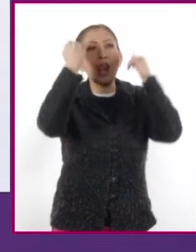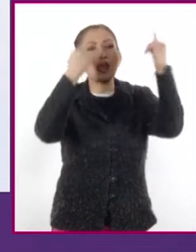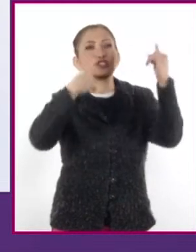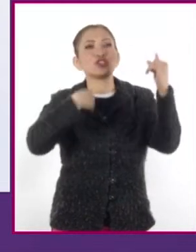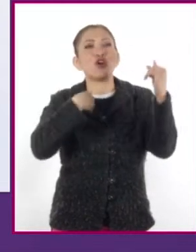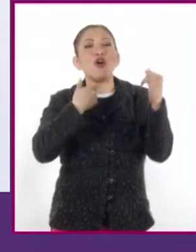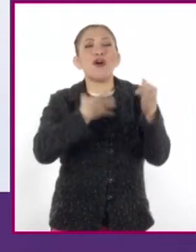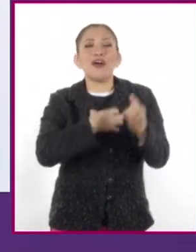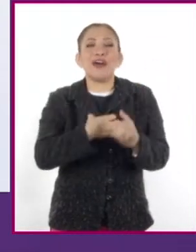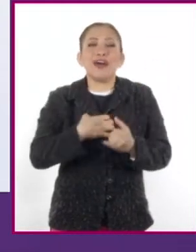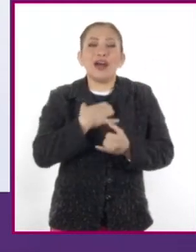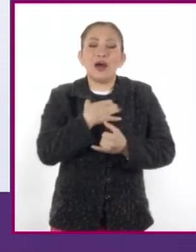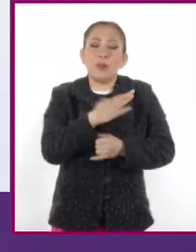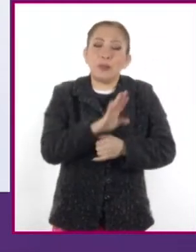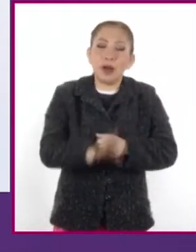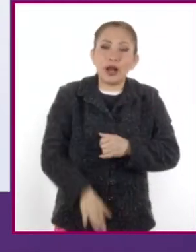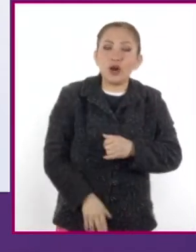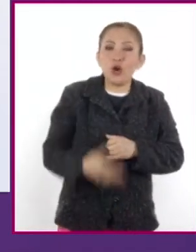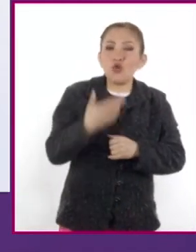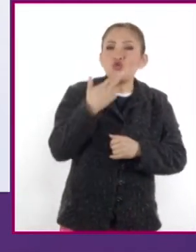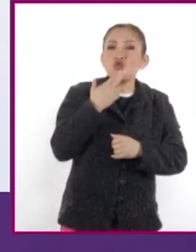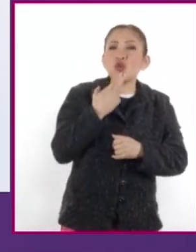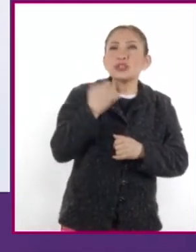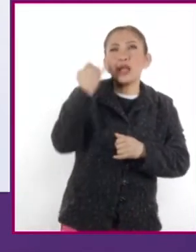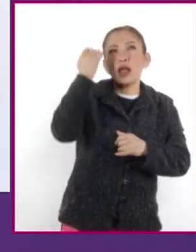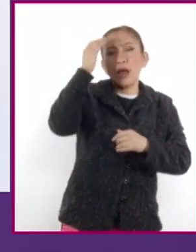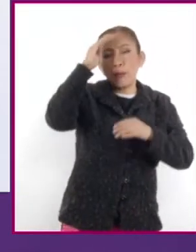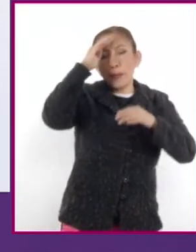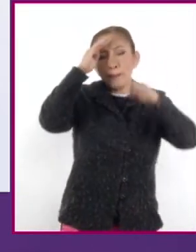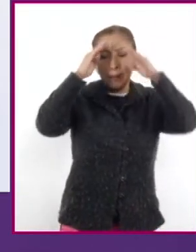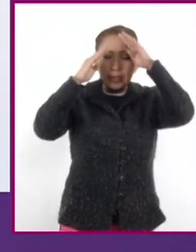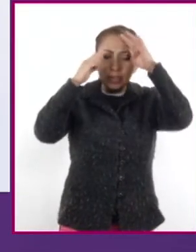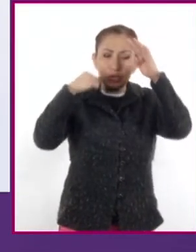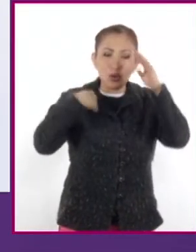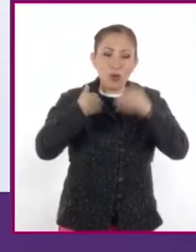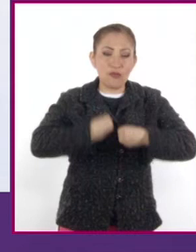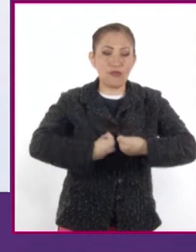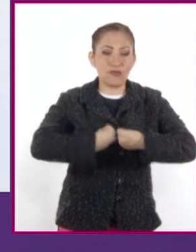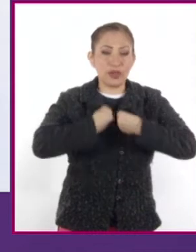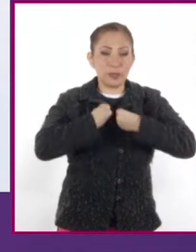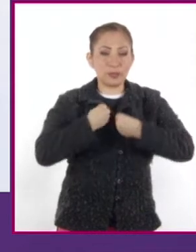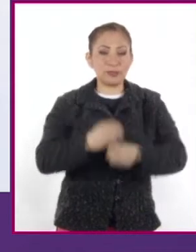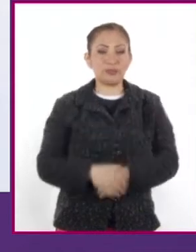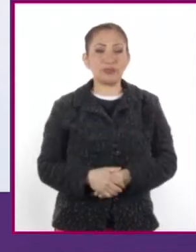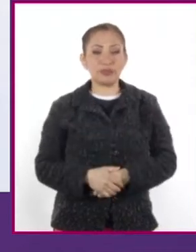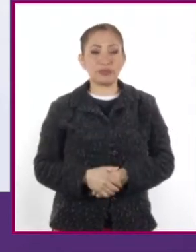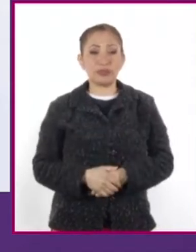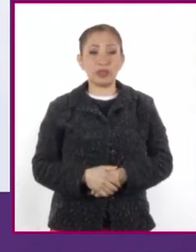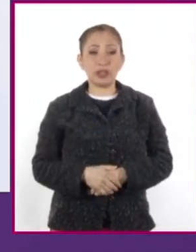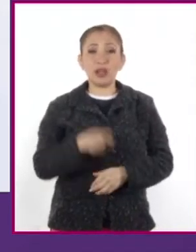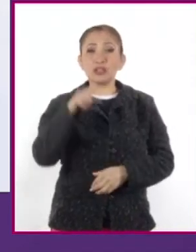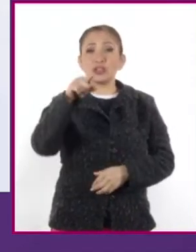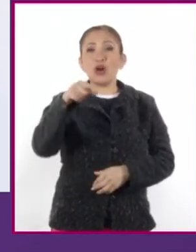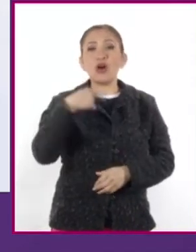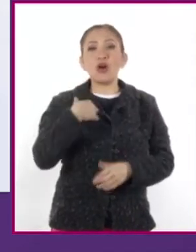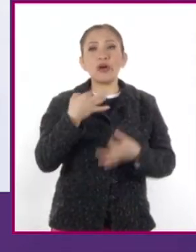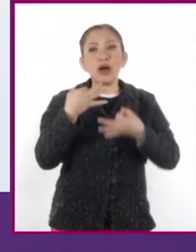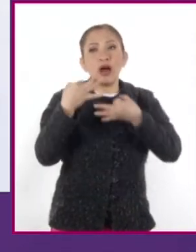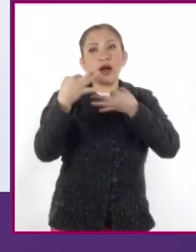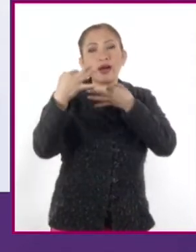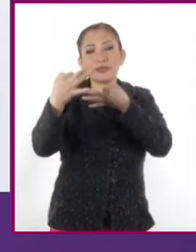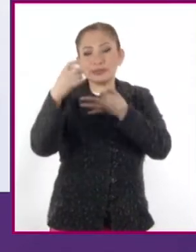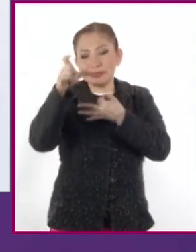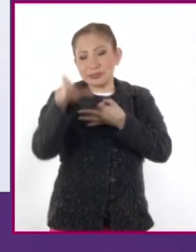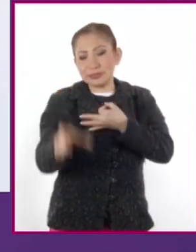alegre muero, dulce ficción por quien penosa vivo. Si al imán de tus gracias